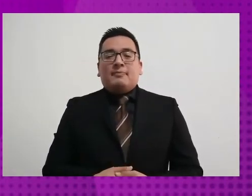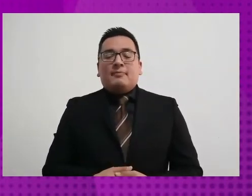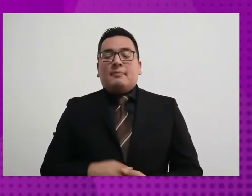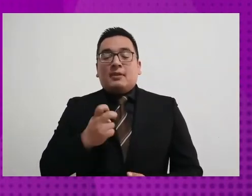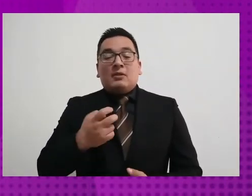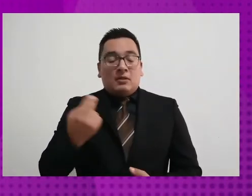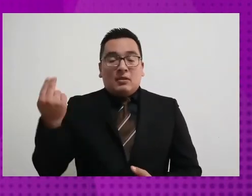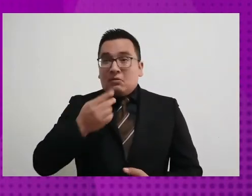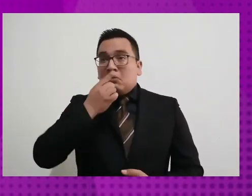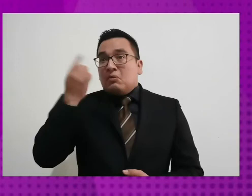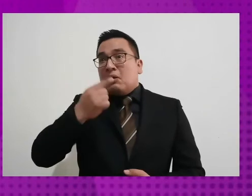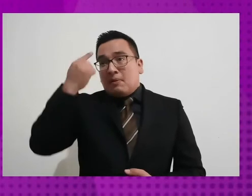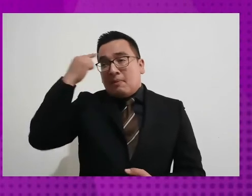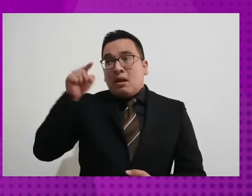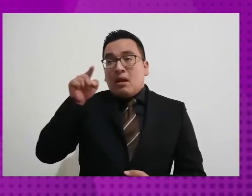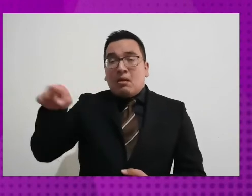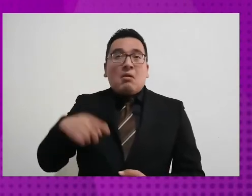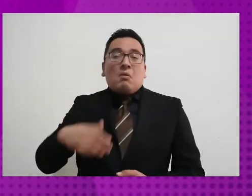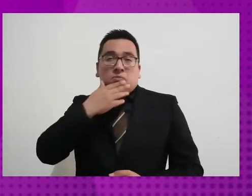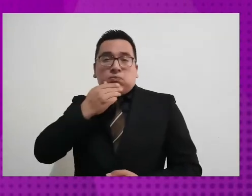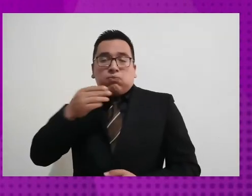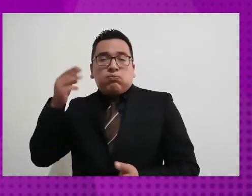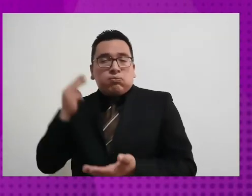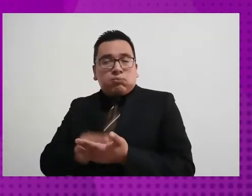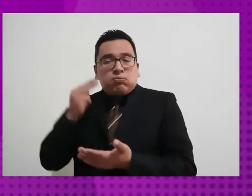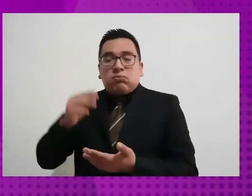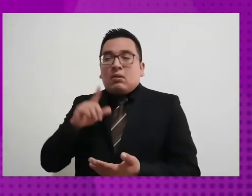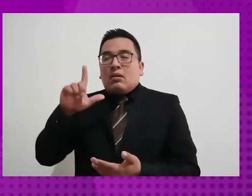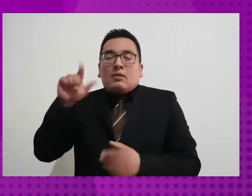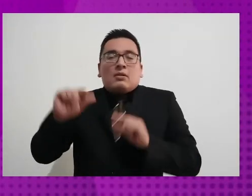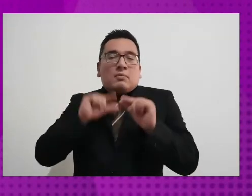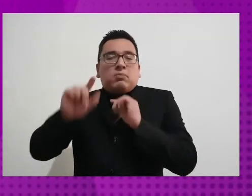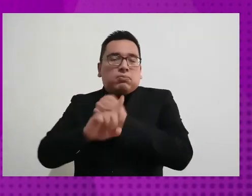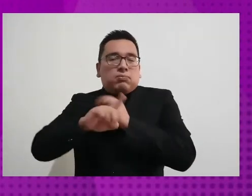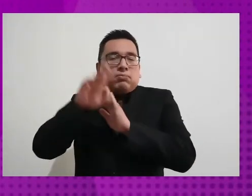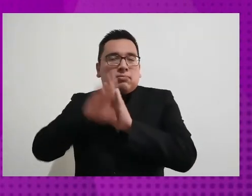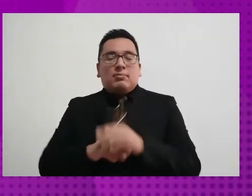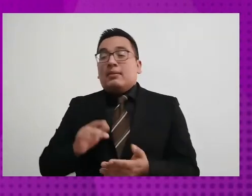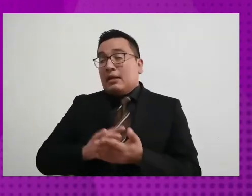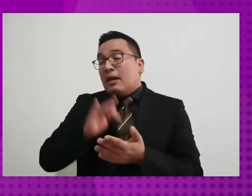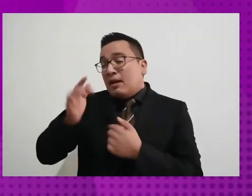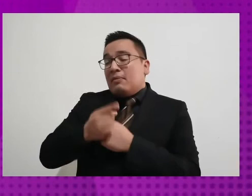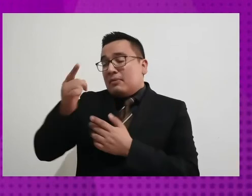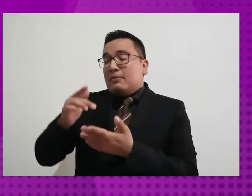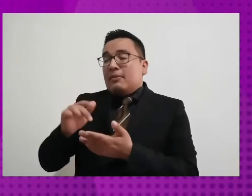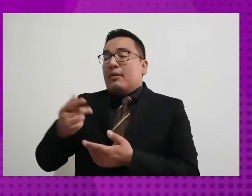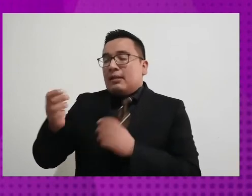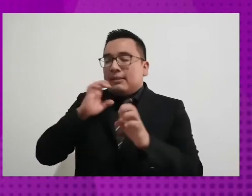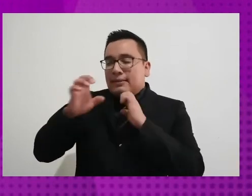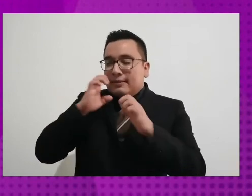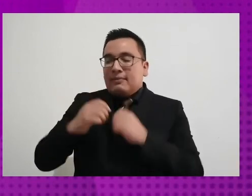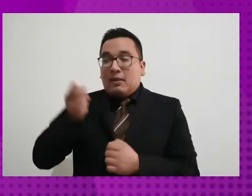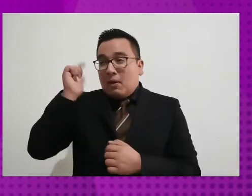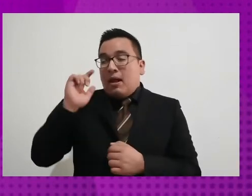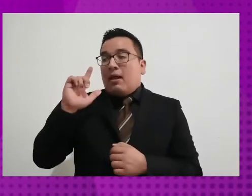medidas ejemplares para poder erradicar este problema. Yo te agradezco mucho tu participación, ojalá que más adelante nos vuelvas